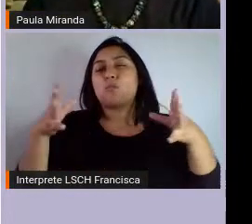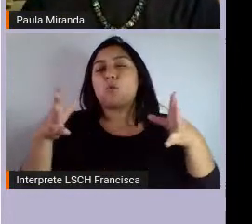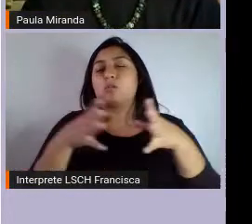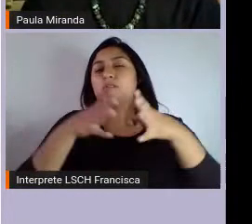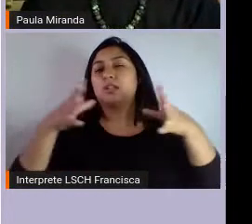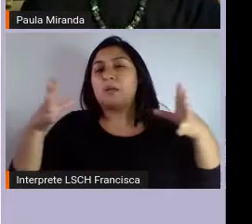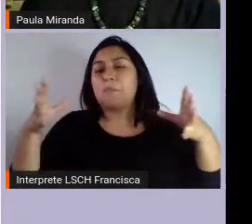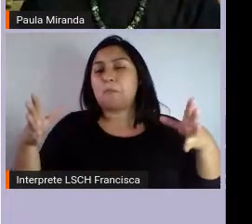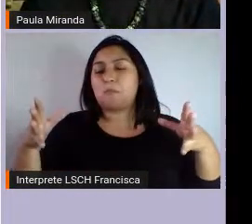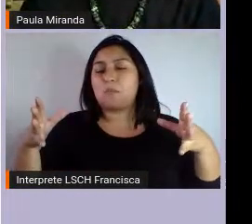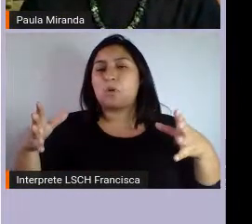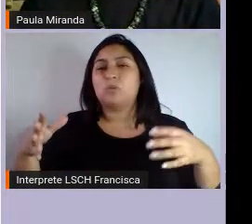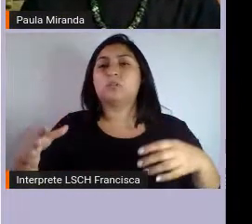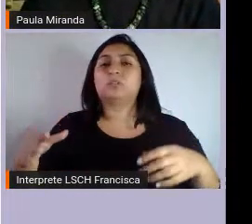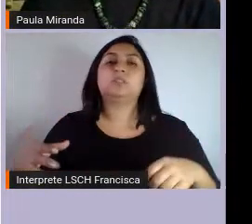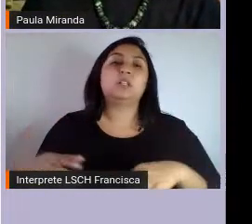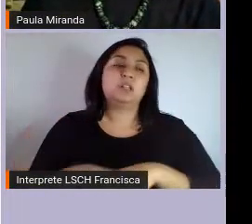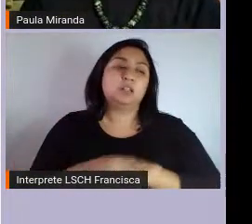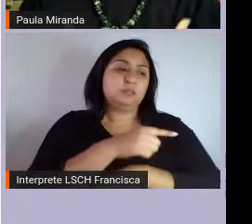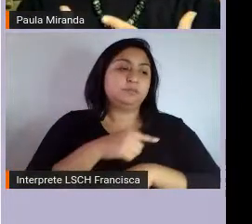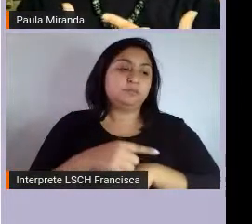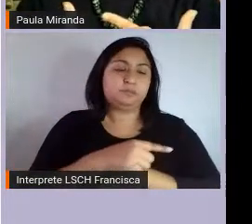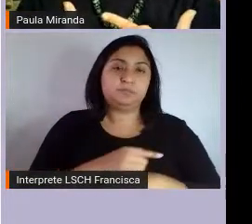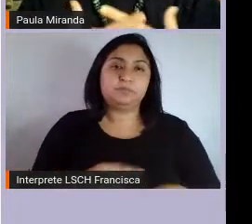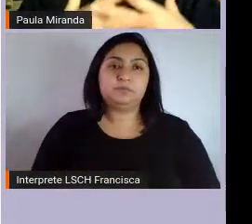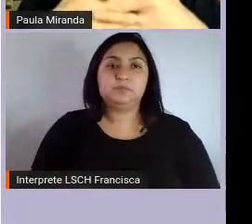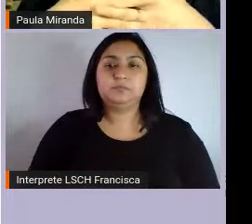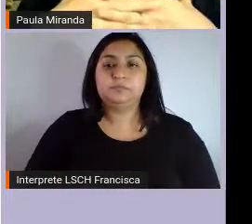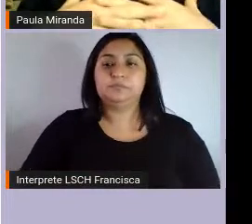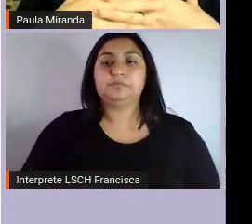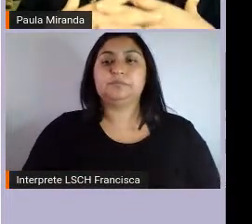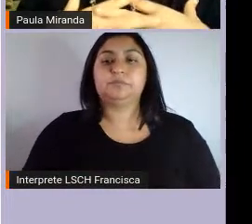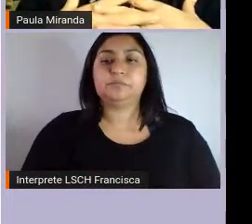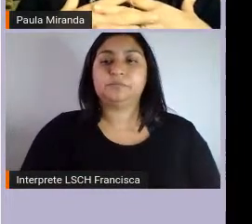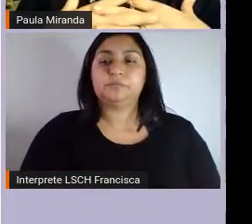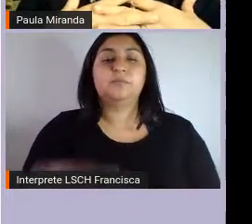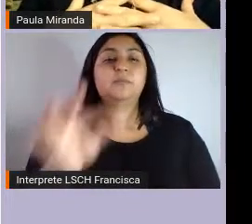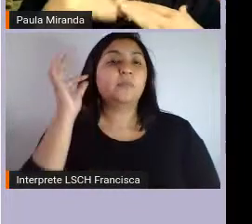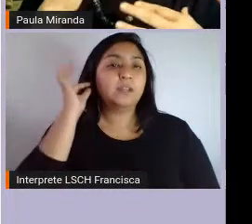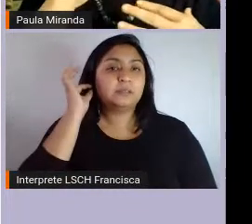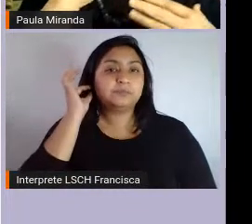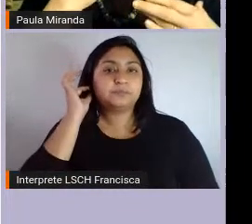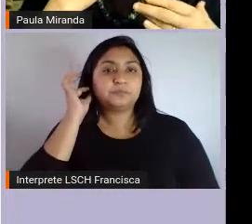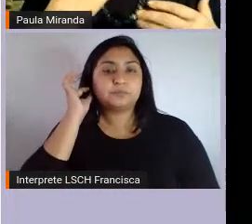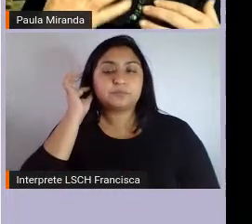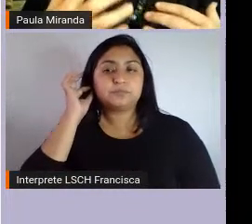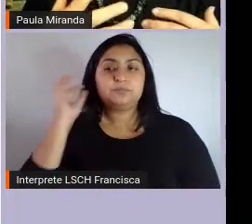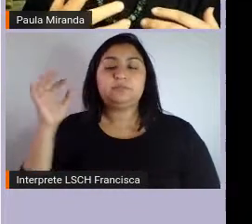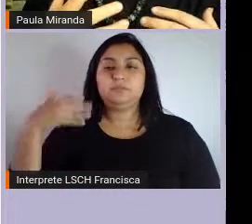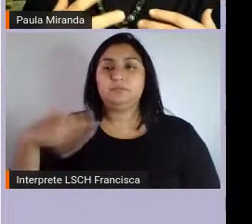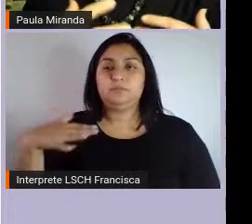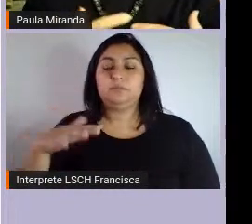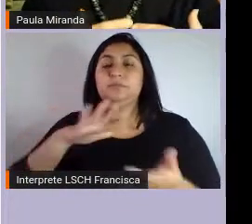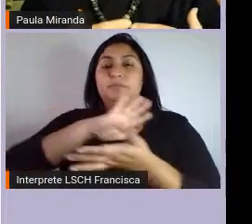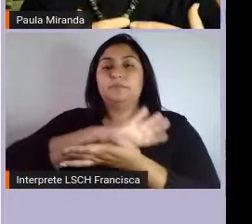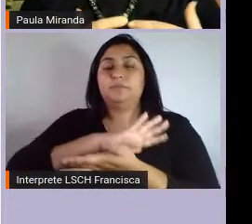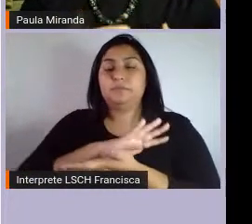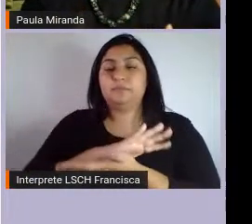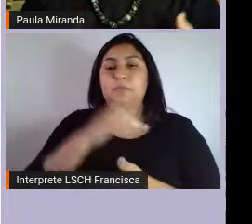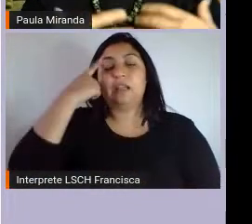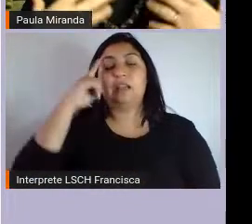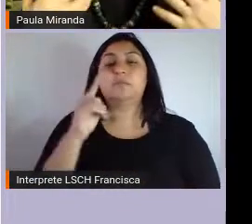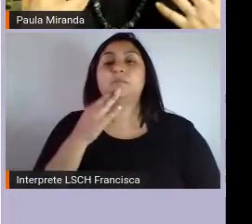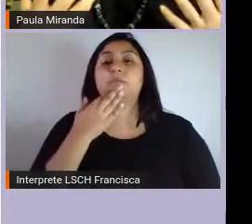cantora hispano-mora más antiguas y que eran mujeres, un canto muy importante en las fiestas, pero también muy,